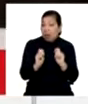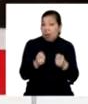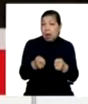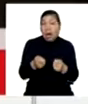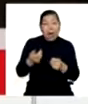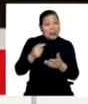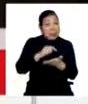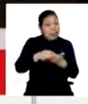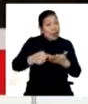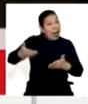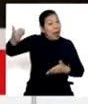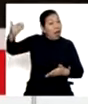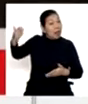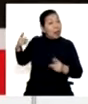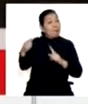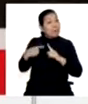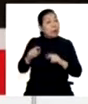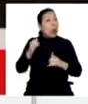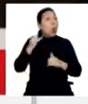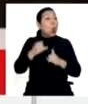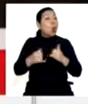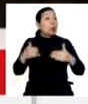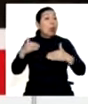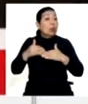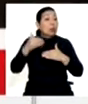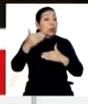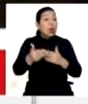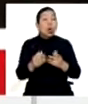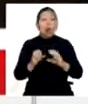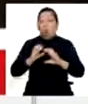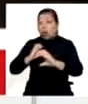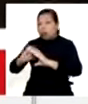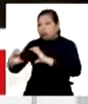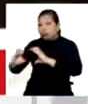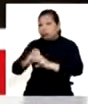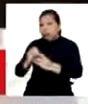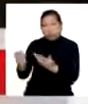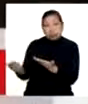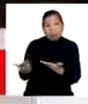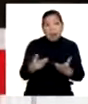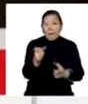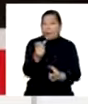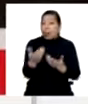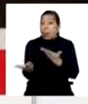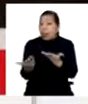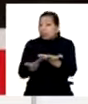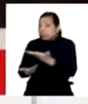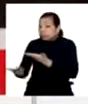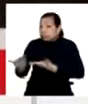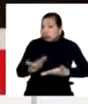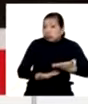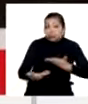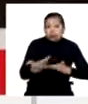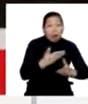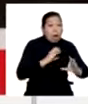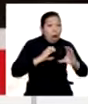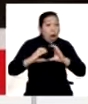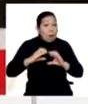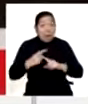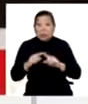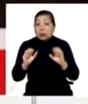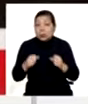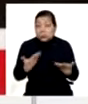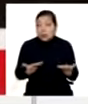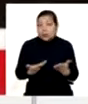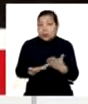semanas anteriores. Y la última etapa es la conversación directa con la población, donde va a